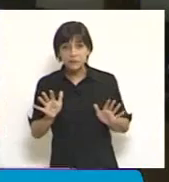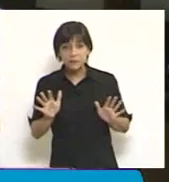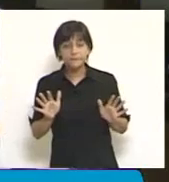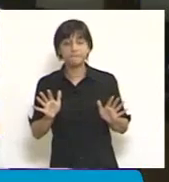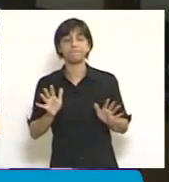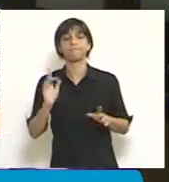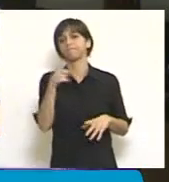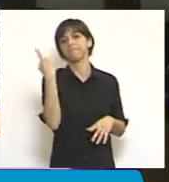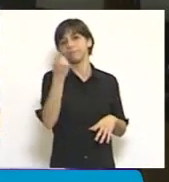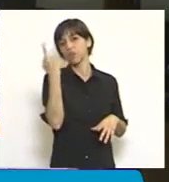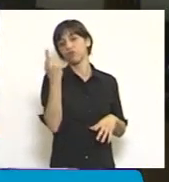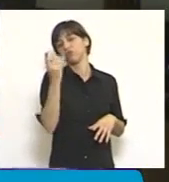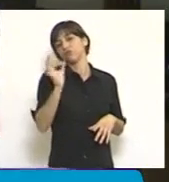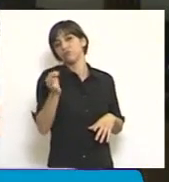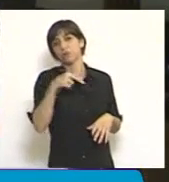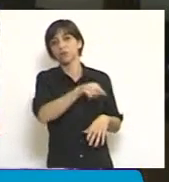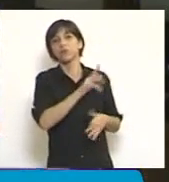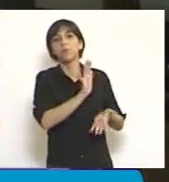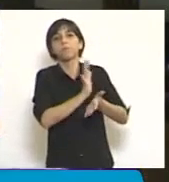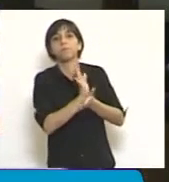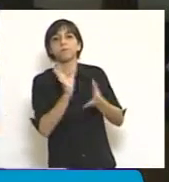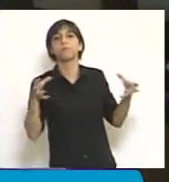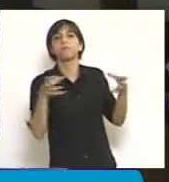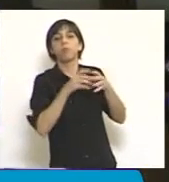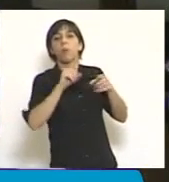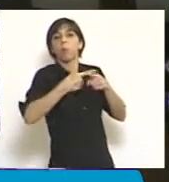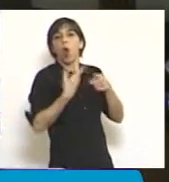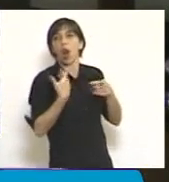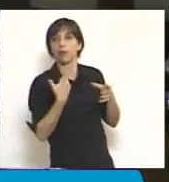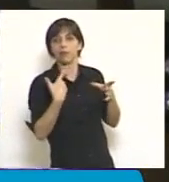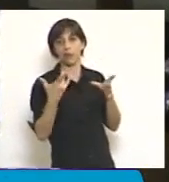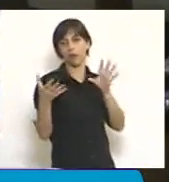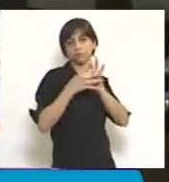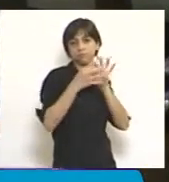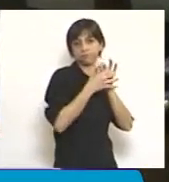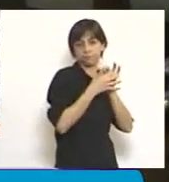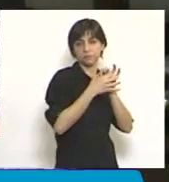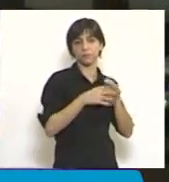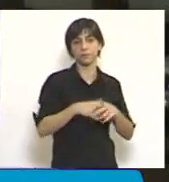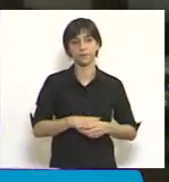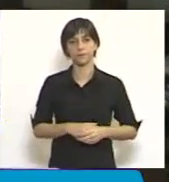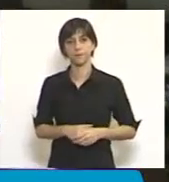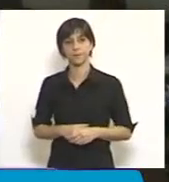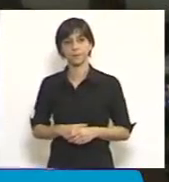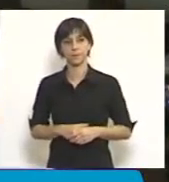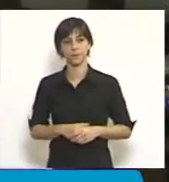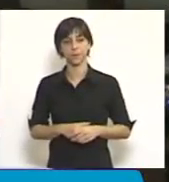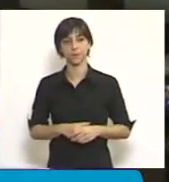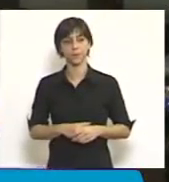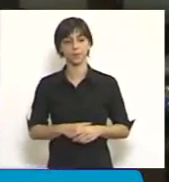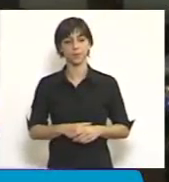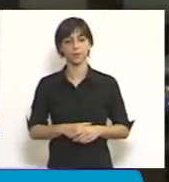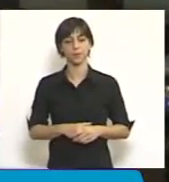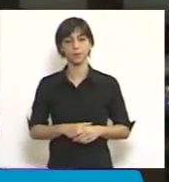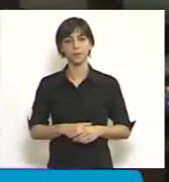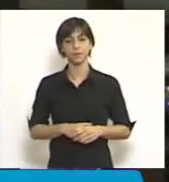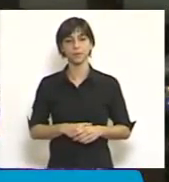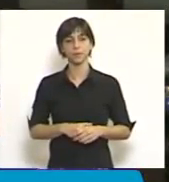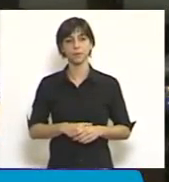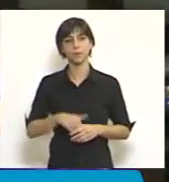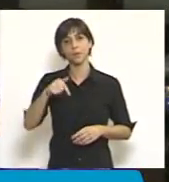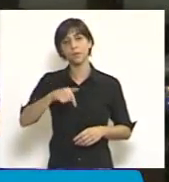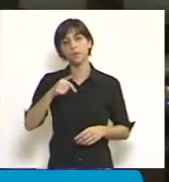haga mediante una selección inconstitucional, arbitraria y seguramente destinada a favorecer a